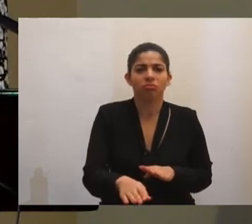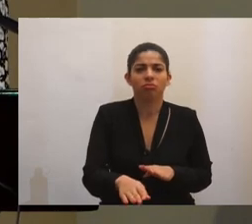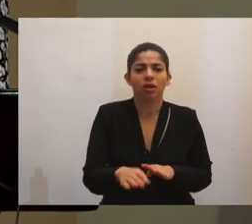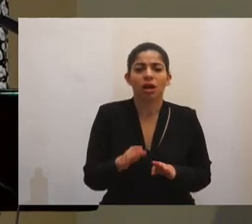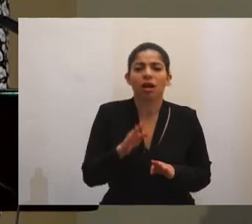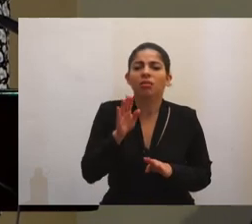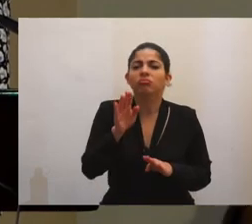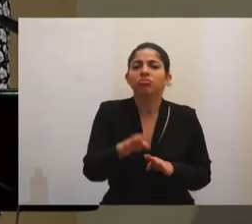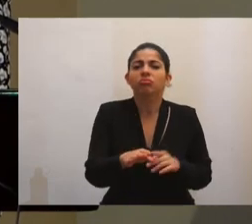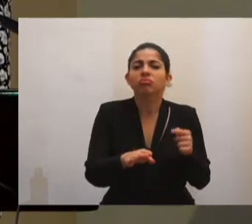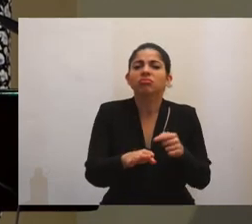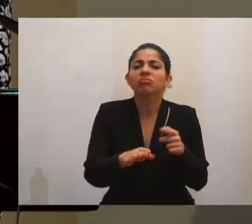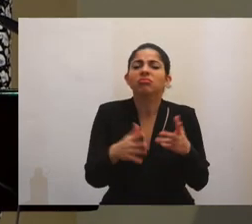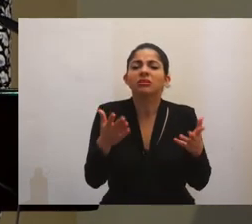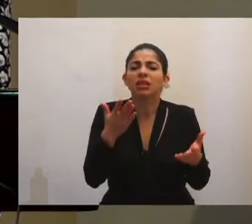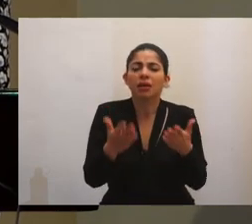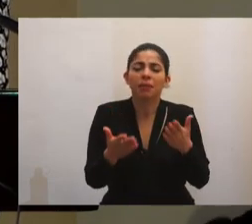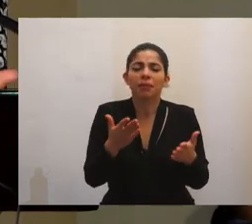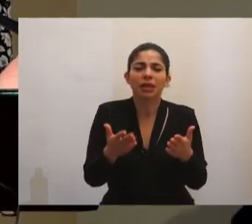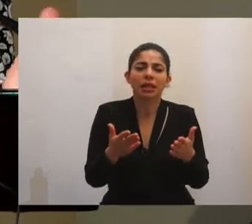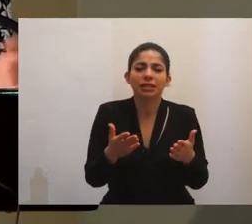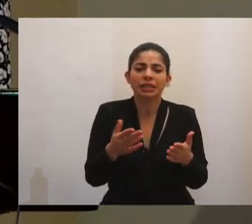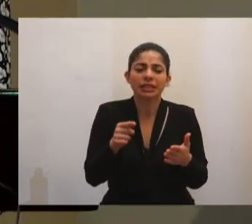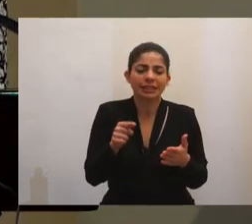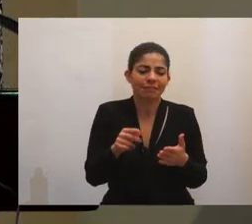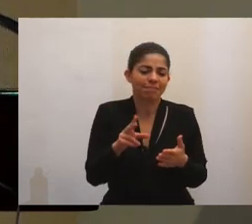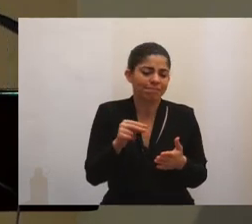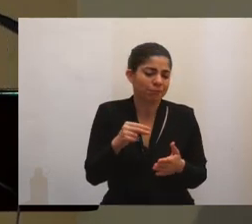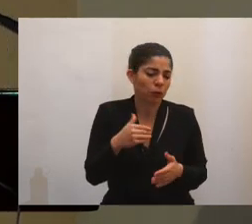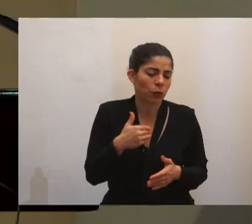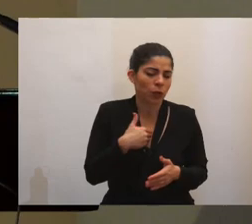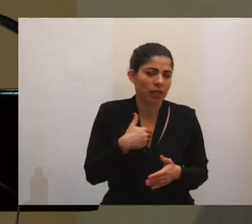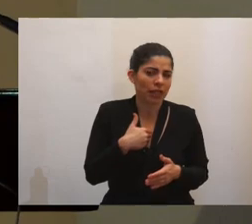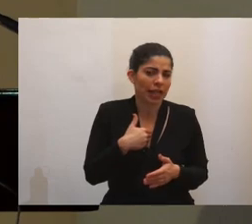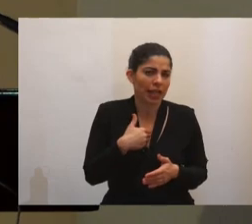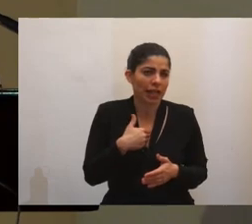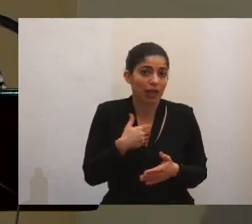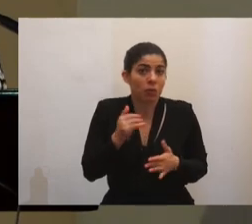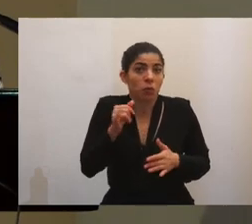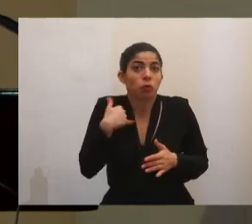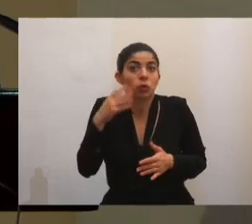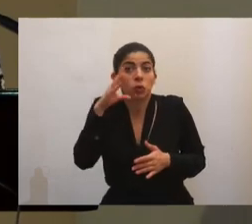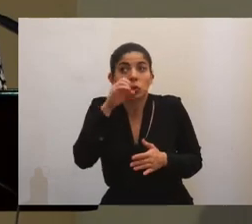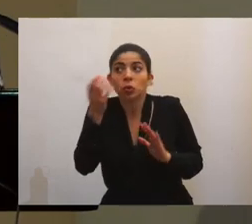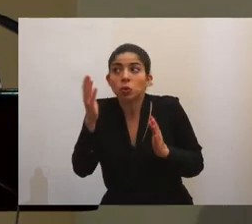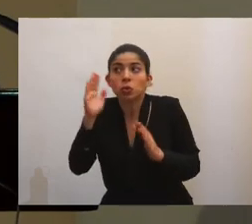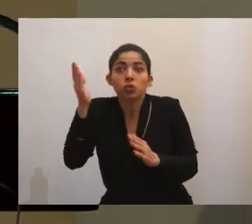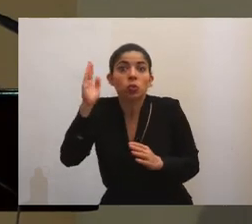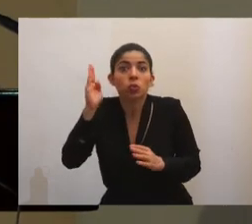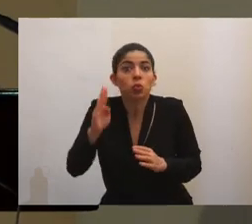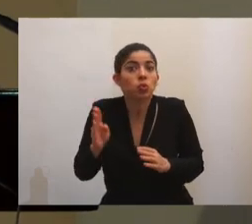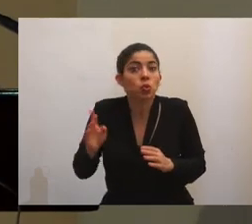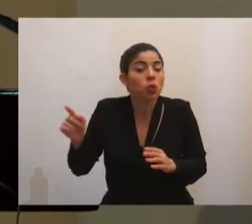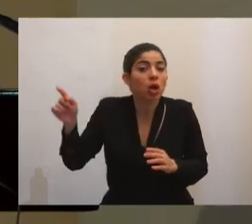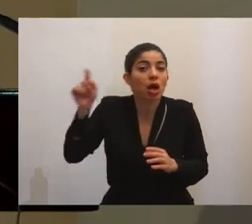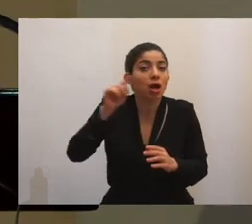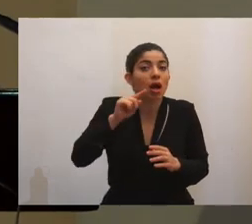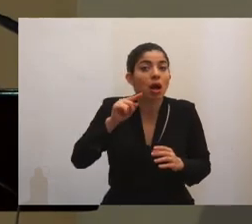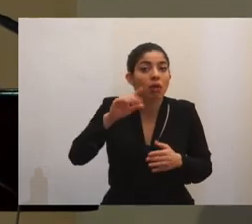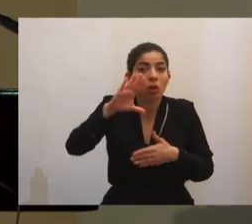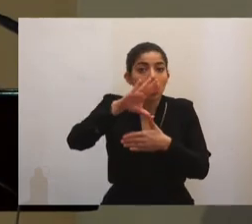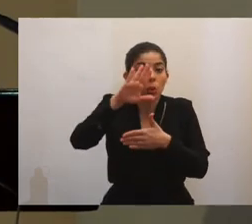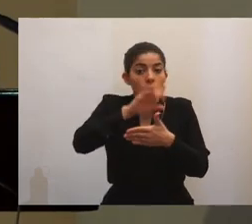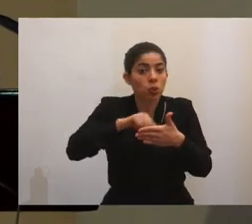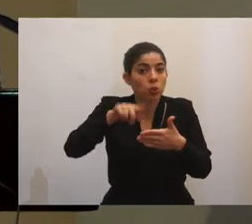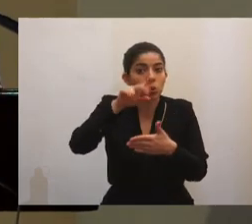un paso que quizás no tiene, según nos hemos enterado, precedentes en nuestro